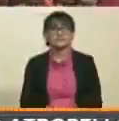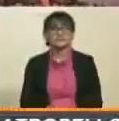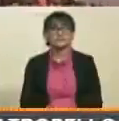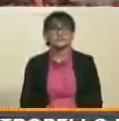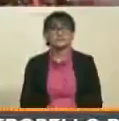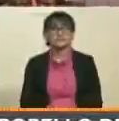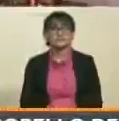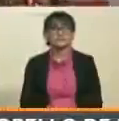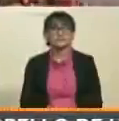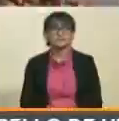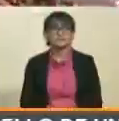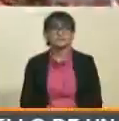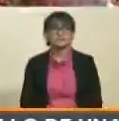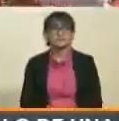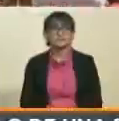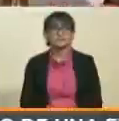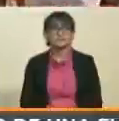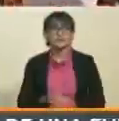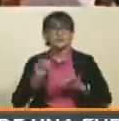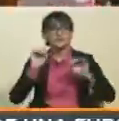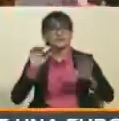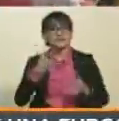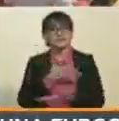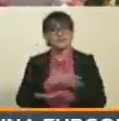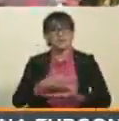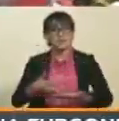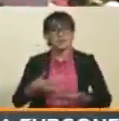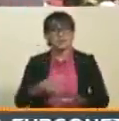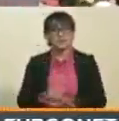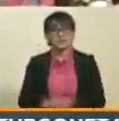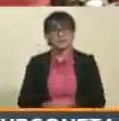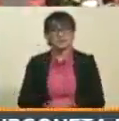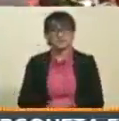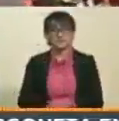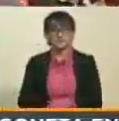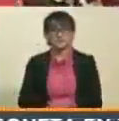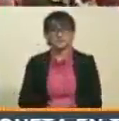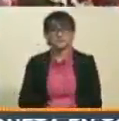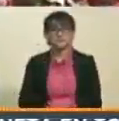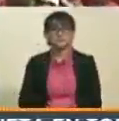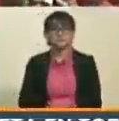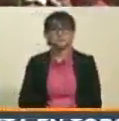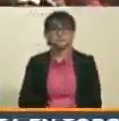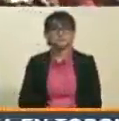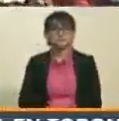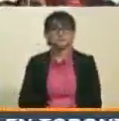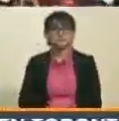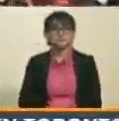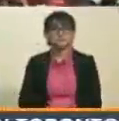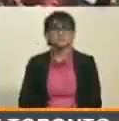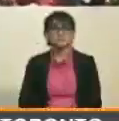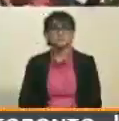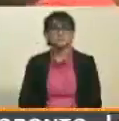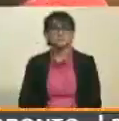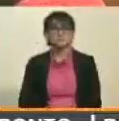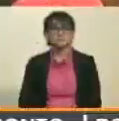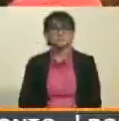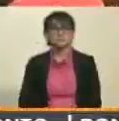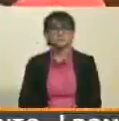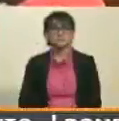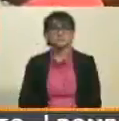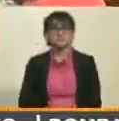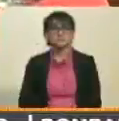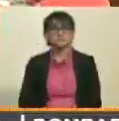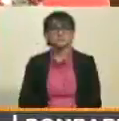Son 10, son 10, son 10, son 10, son 10.